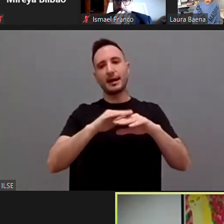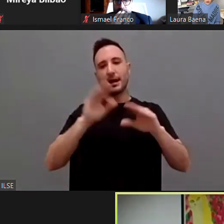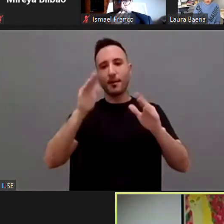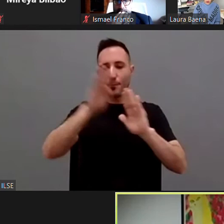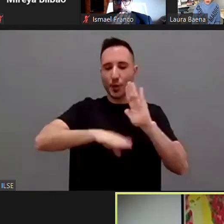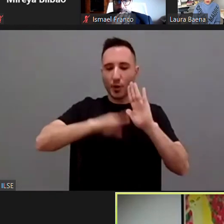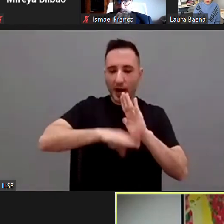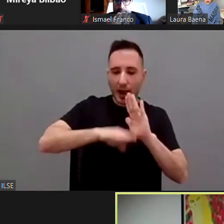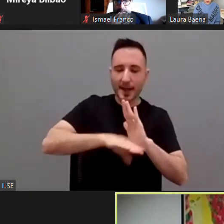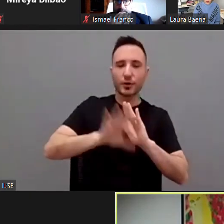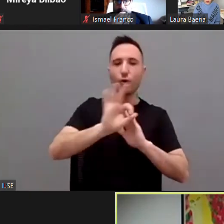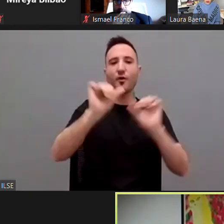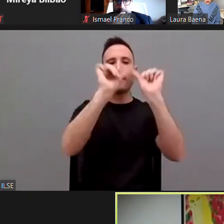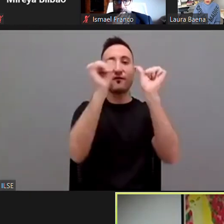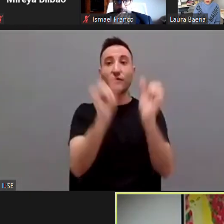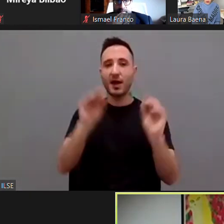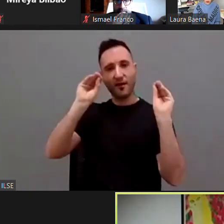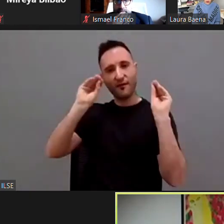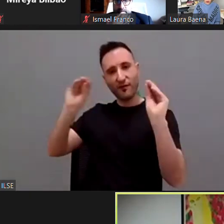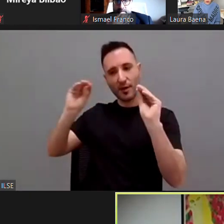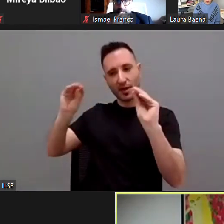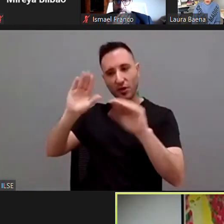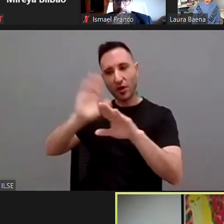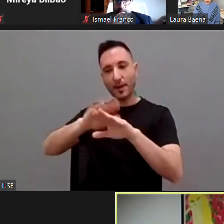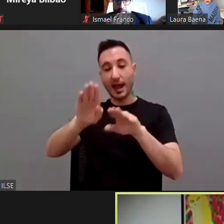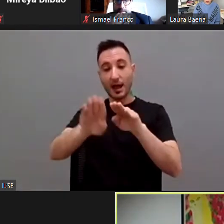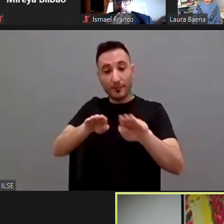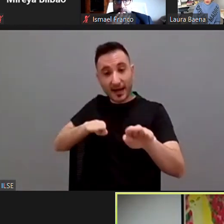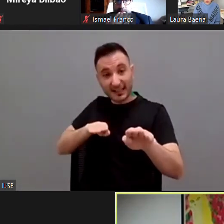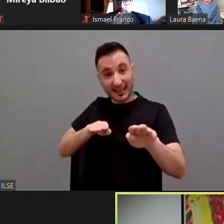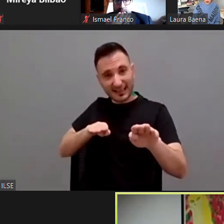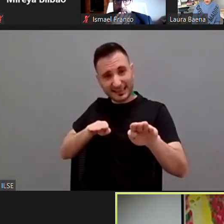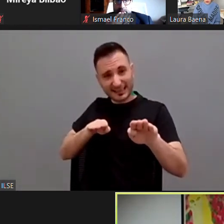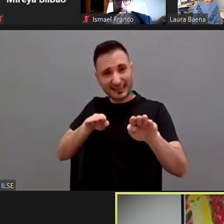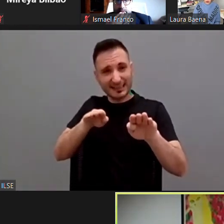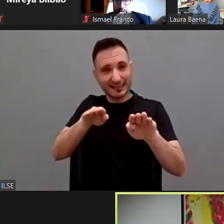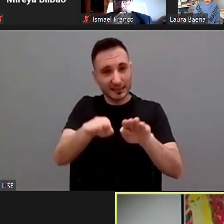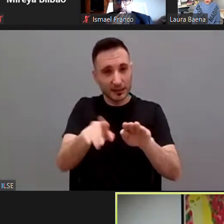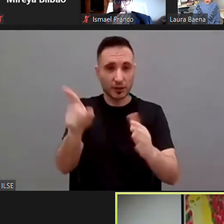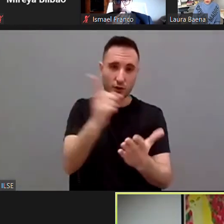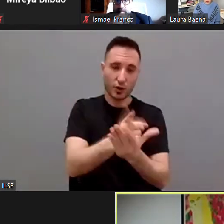en acciones que permitan reducir esa brecha digital en las personas con discapacidad, ¿no?